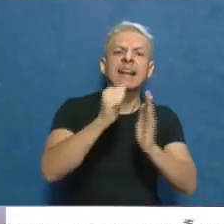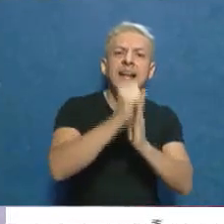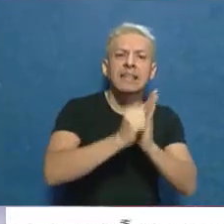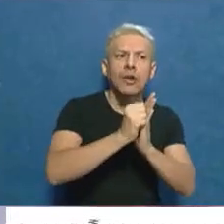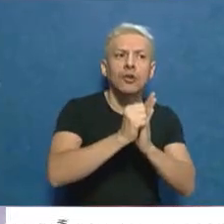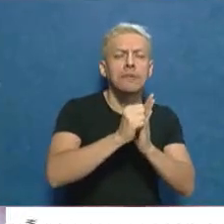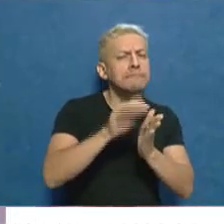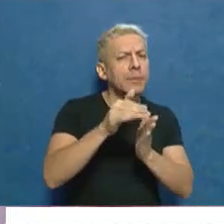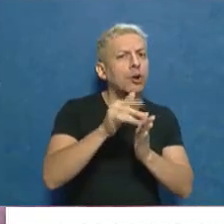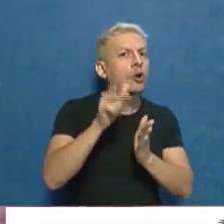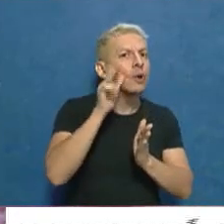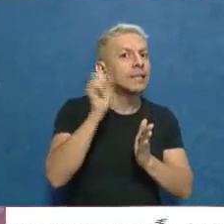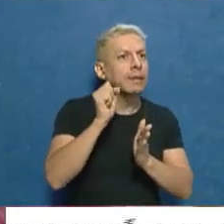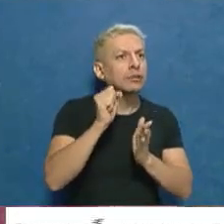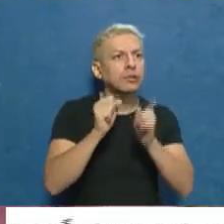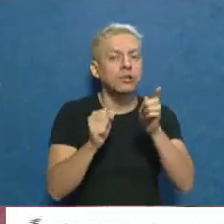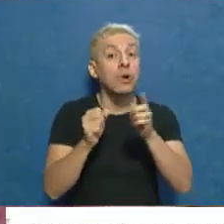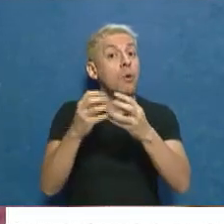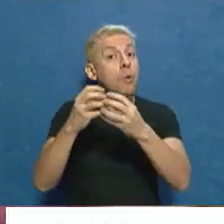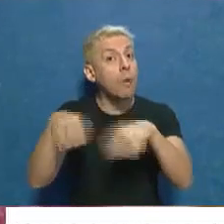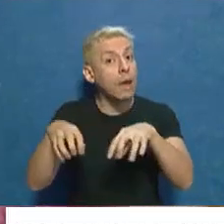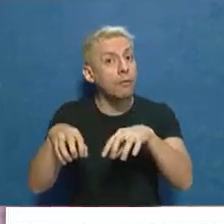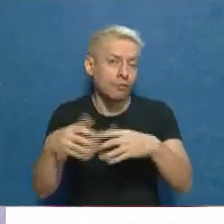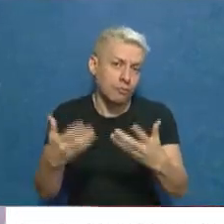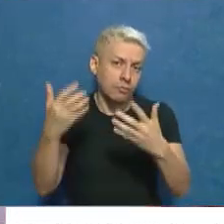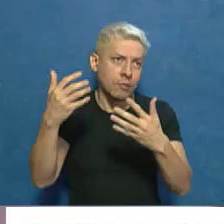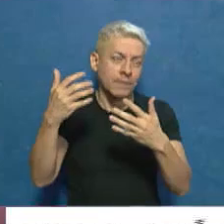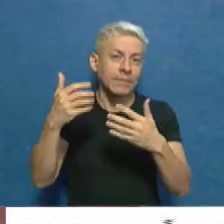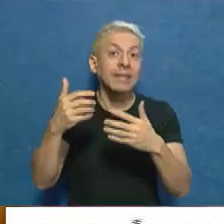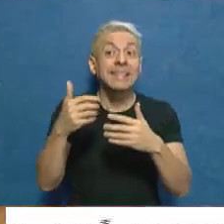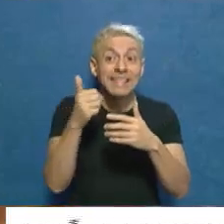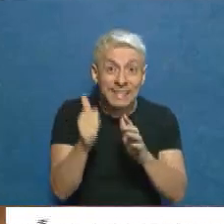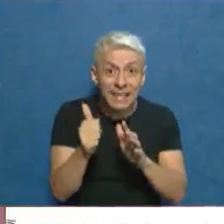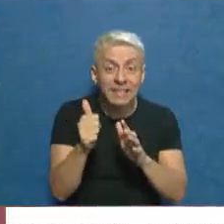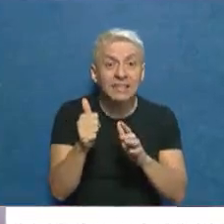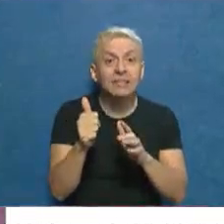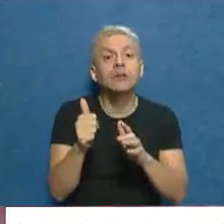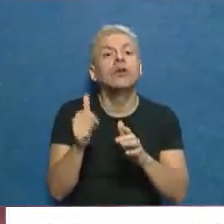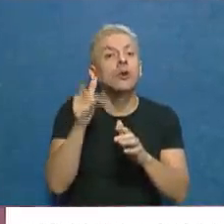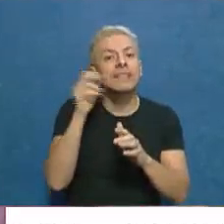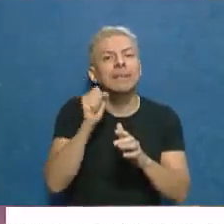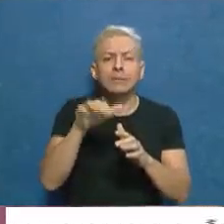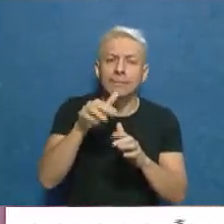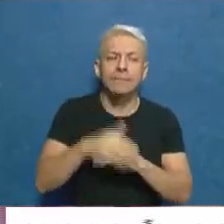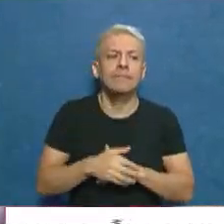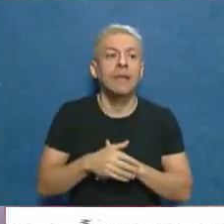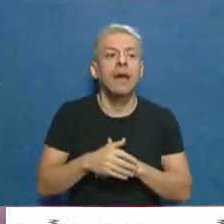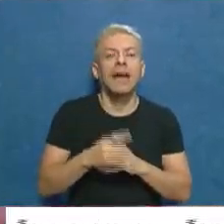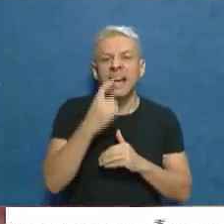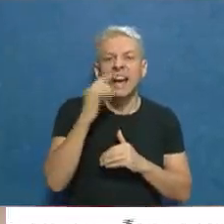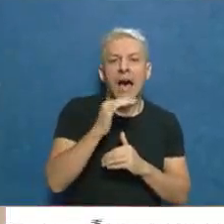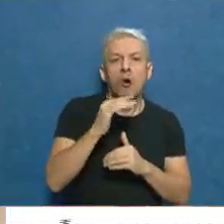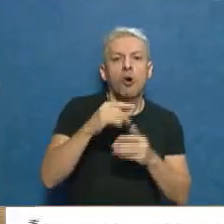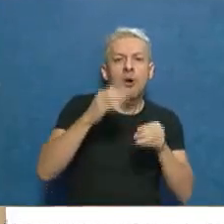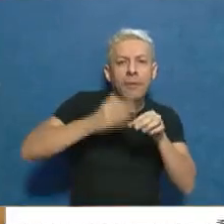que está en promedio 80 pesos. Por supuesto, los huevos, 6 salen 80 pesos en promedio. Ajo y perejil,